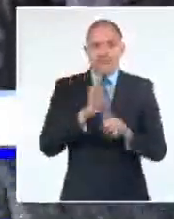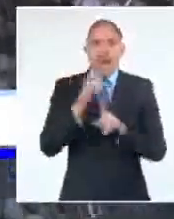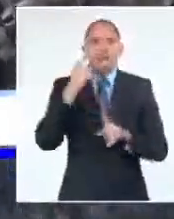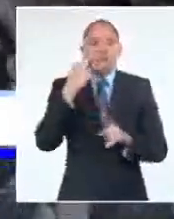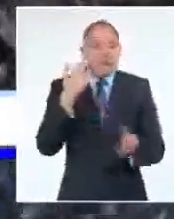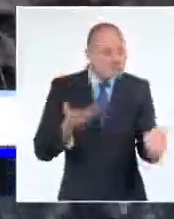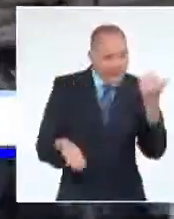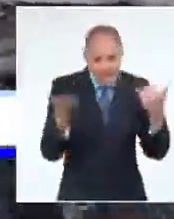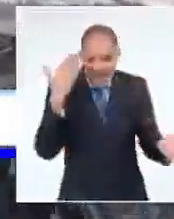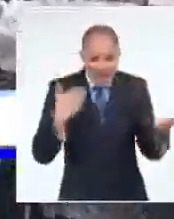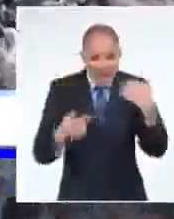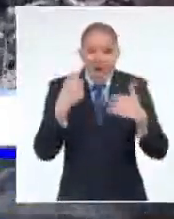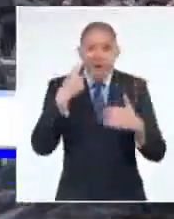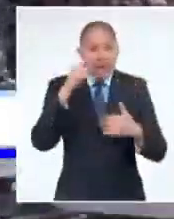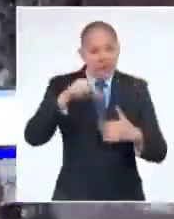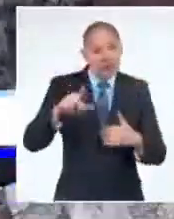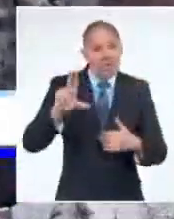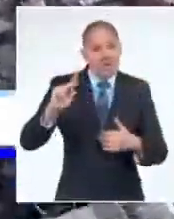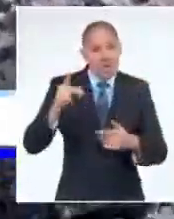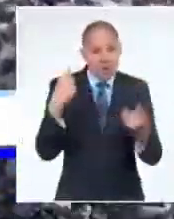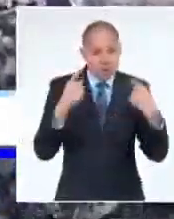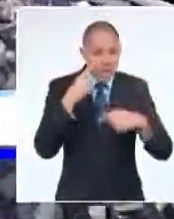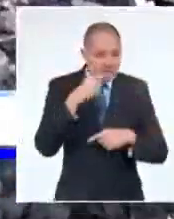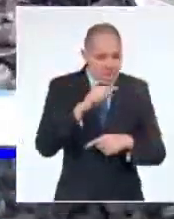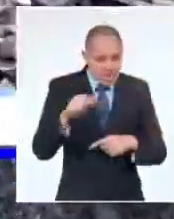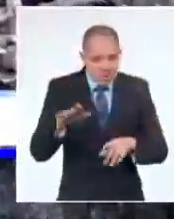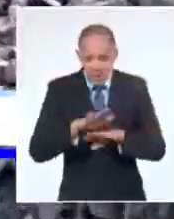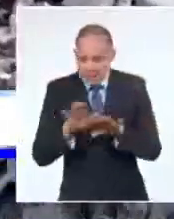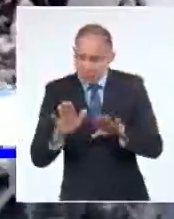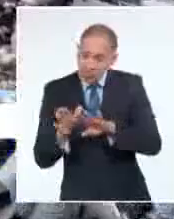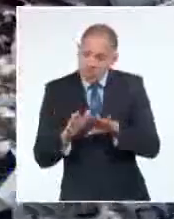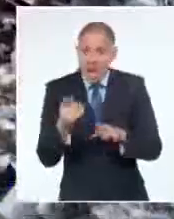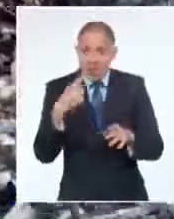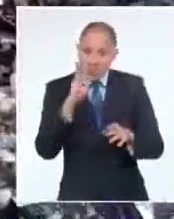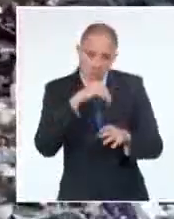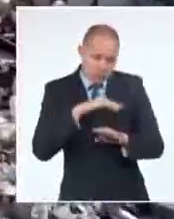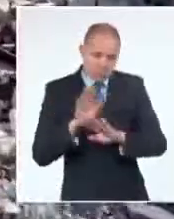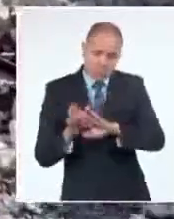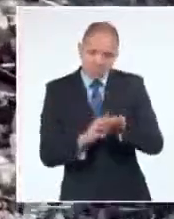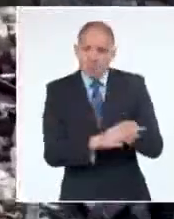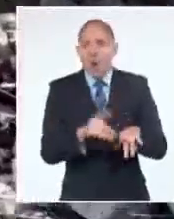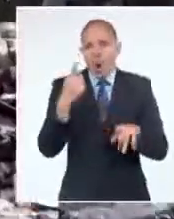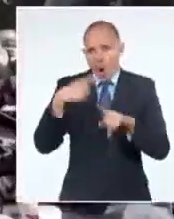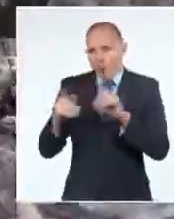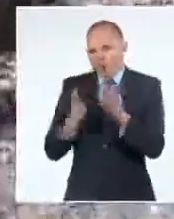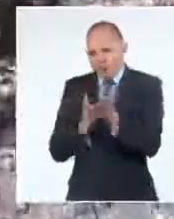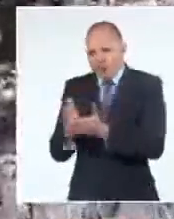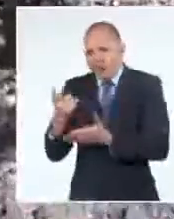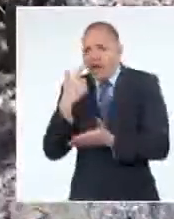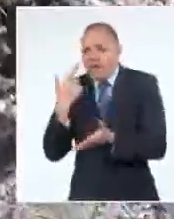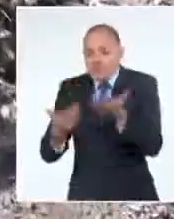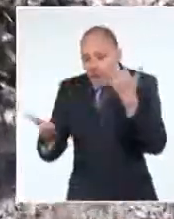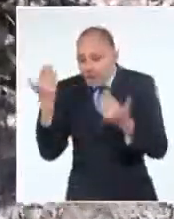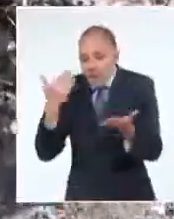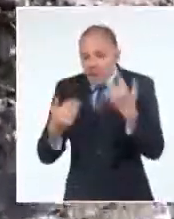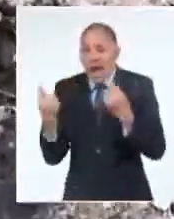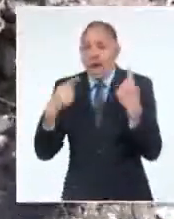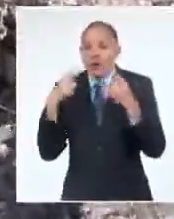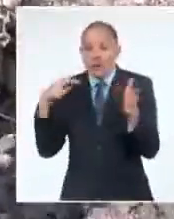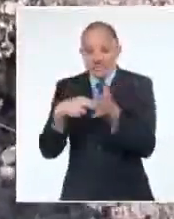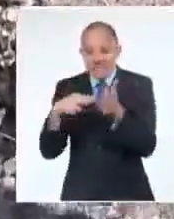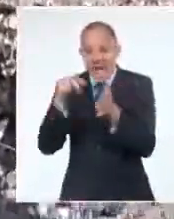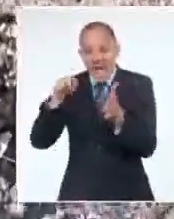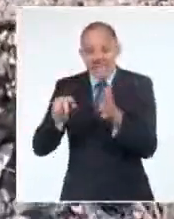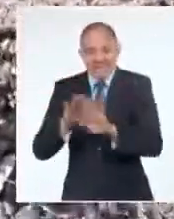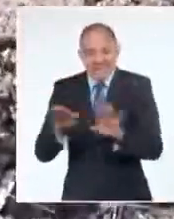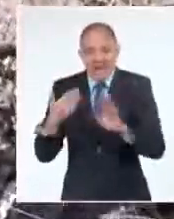lugares. En otros, los equipos de salvamento siguen tratando de encontrar sobrevivientes bajo los escombros. La situación es particularmente compleja en Siria,